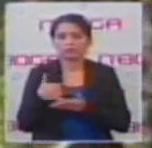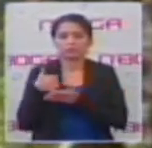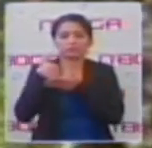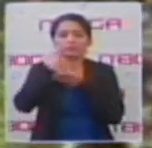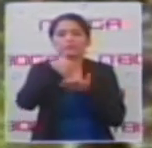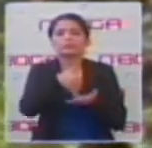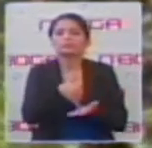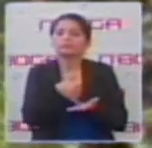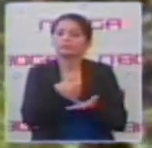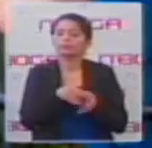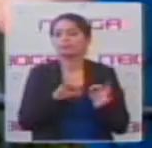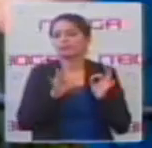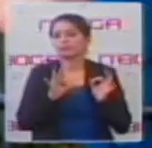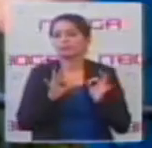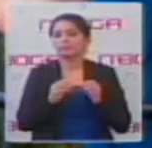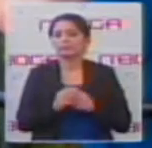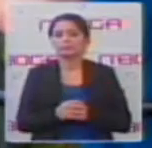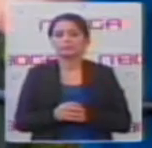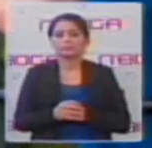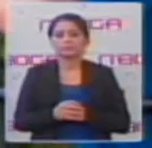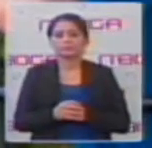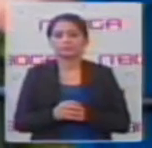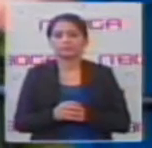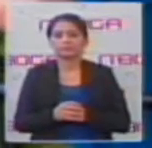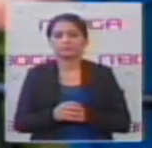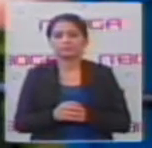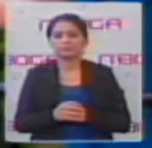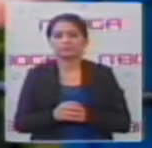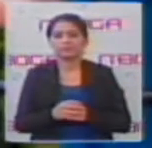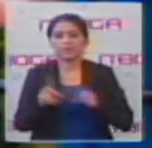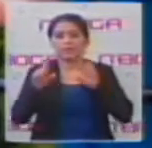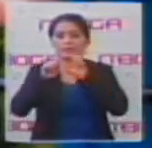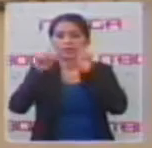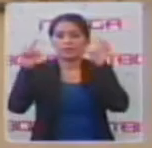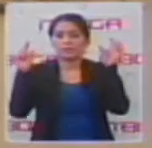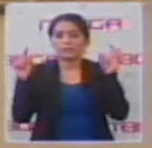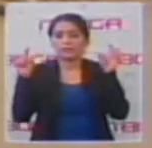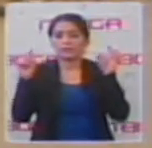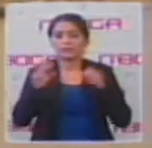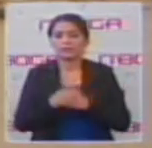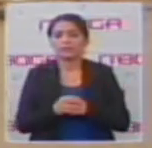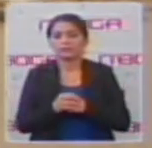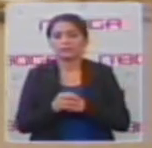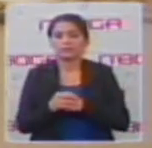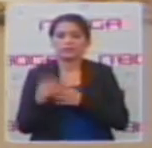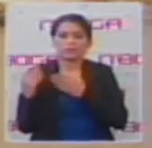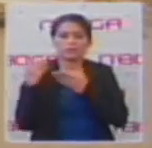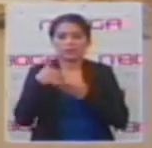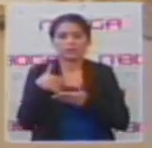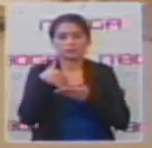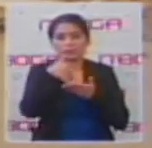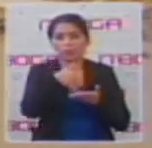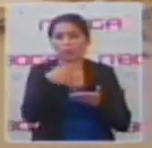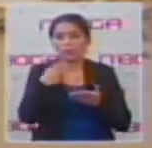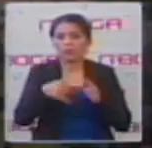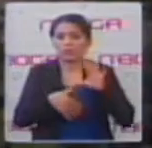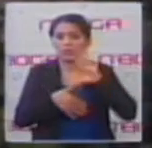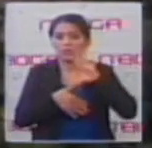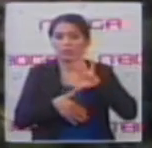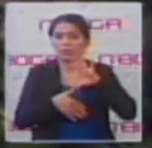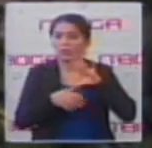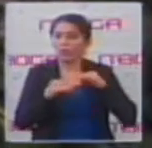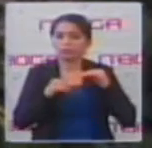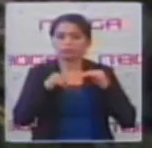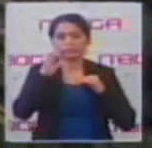World Travel Awards 2016 como los mejores del Ecuador y entre los más destacados de Sudamérica. Desde nuestro estudio de